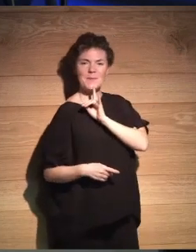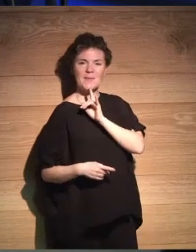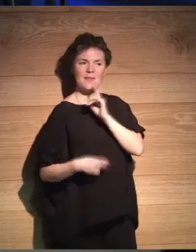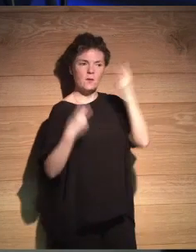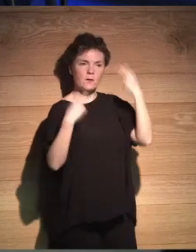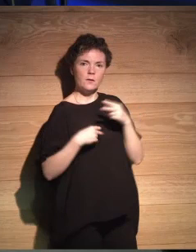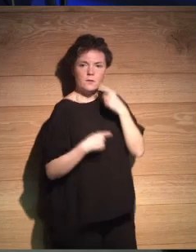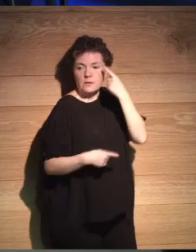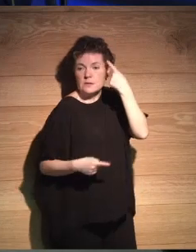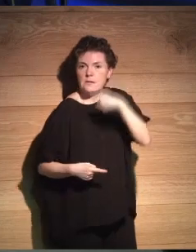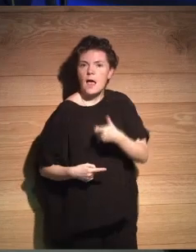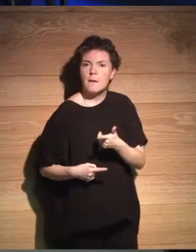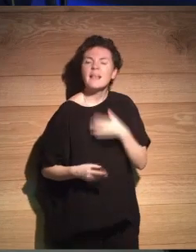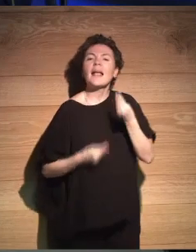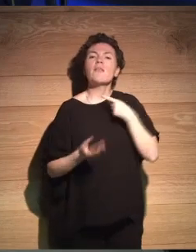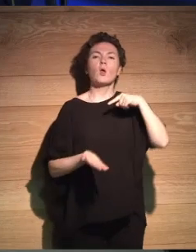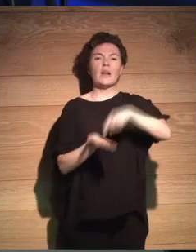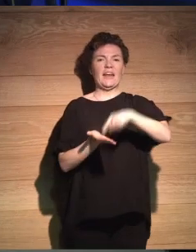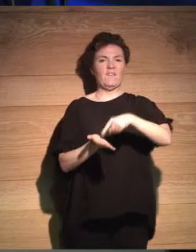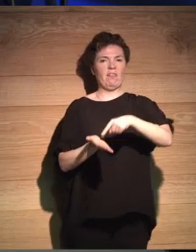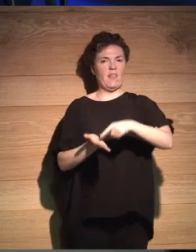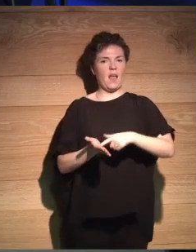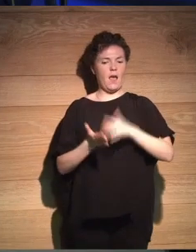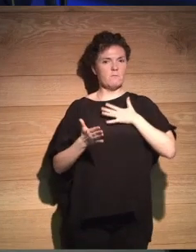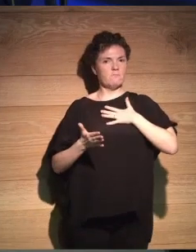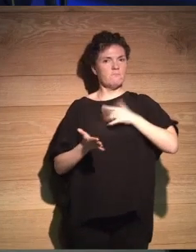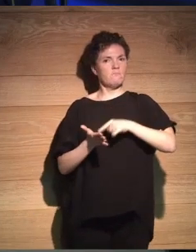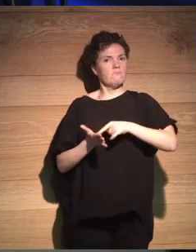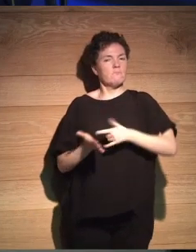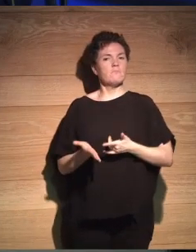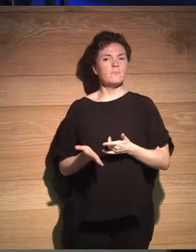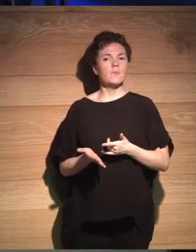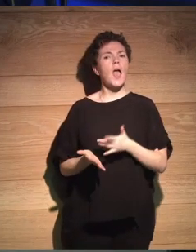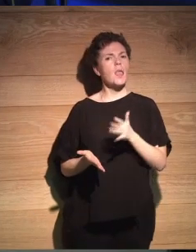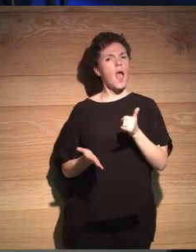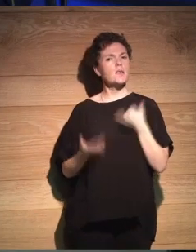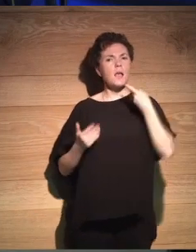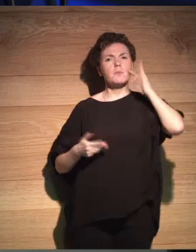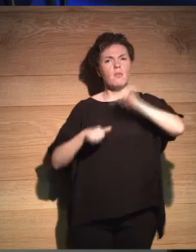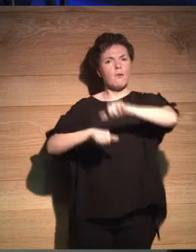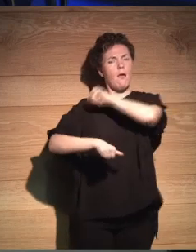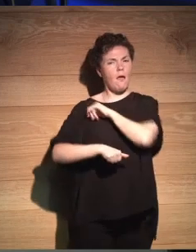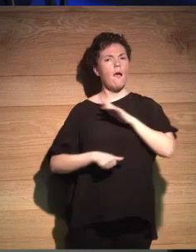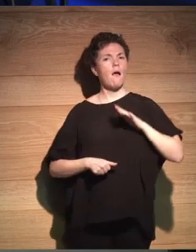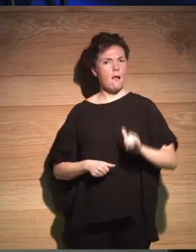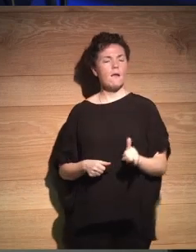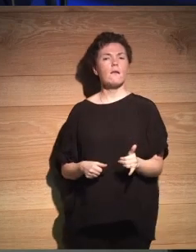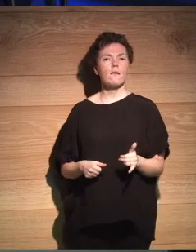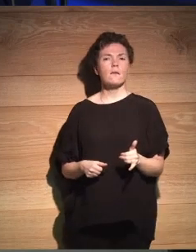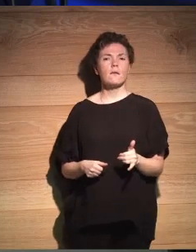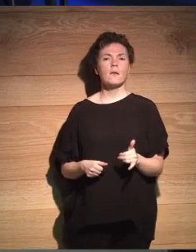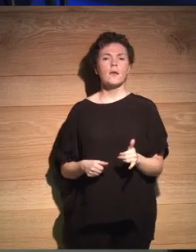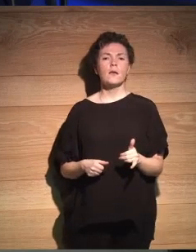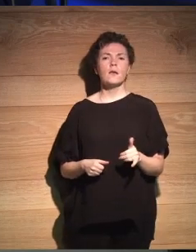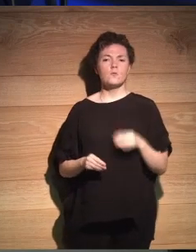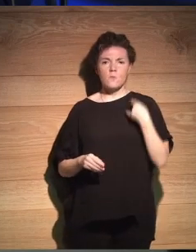coquetas. Y yo creo que ella lo que hace es reivindicarse un poco a sí misma. Ella tiene mucho vivido de atrás. Tiene mucho vivido como